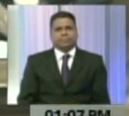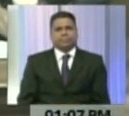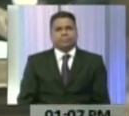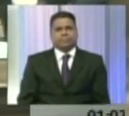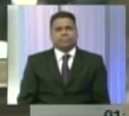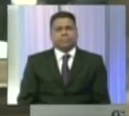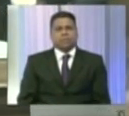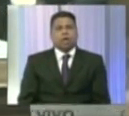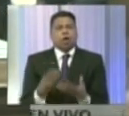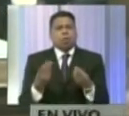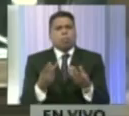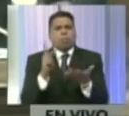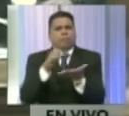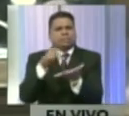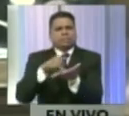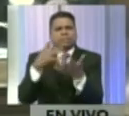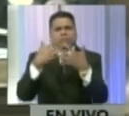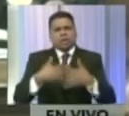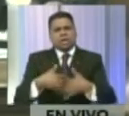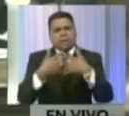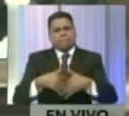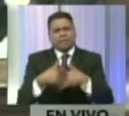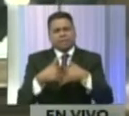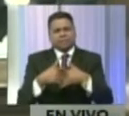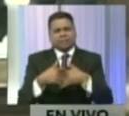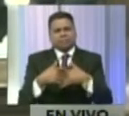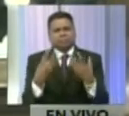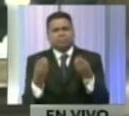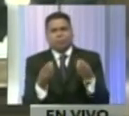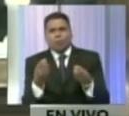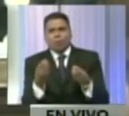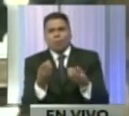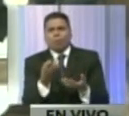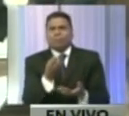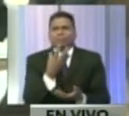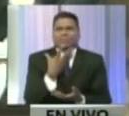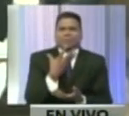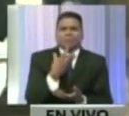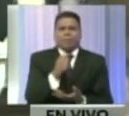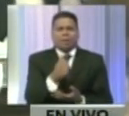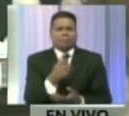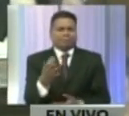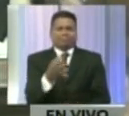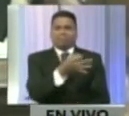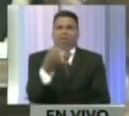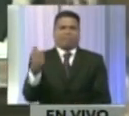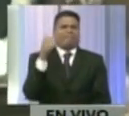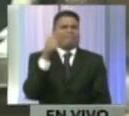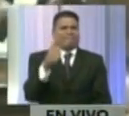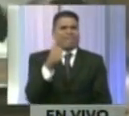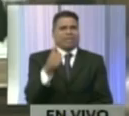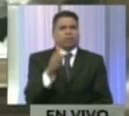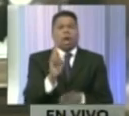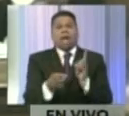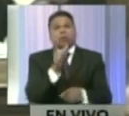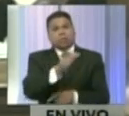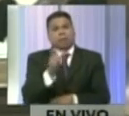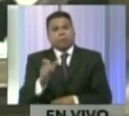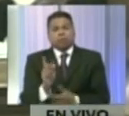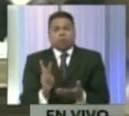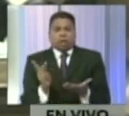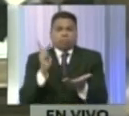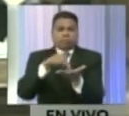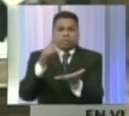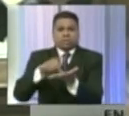del sector privado en la agenda? Extraordinario. Y sigue produciendo, sigue incorporándose. Y hay algunos que no se han